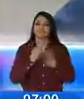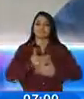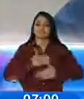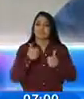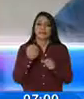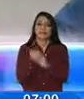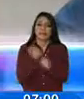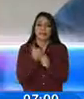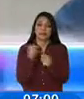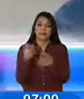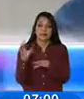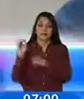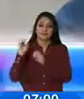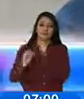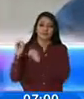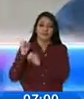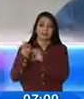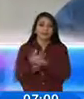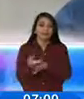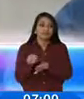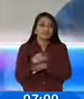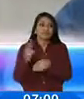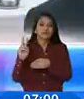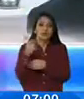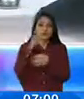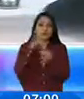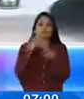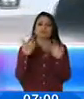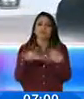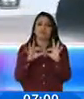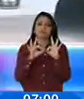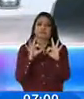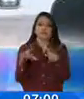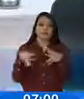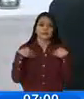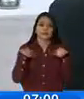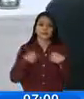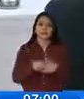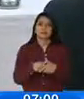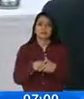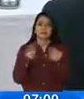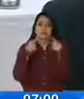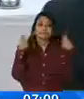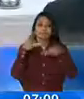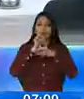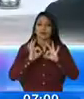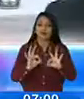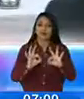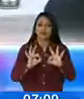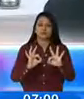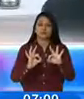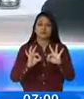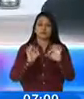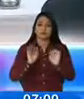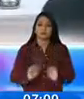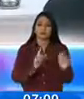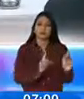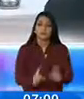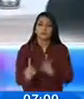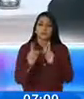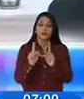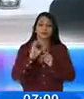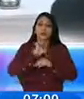estas recomendaciones han sido implementadas para esta segunda vuelta. Es decir, el país, estamos listos y estamos preparados para brindarle al